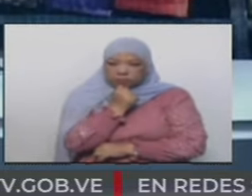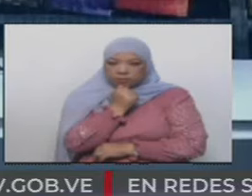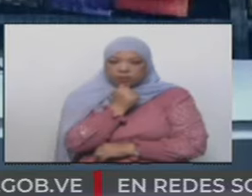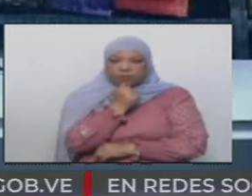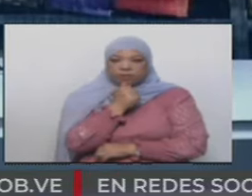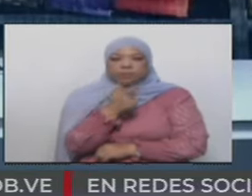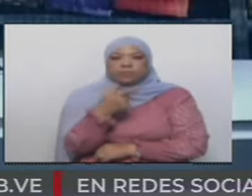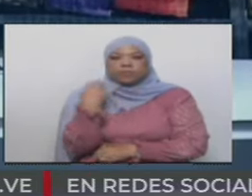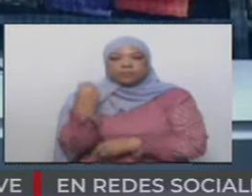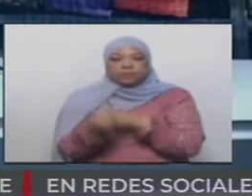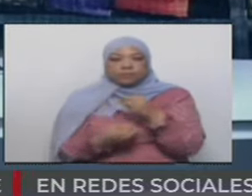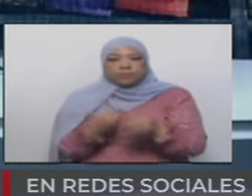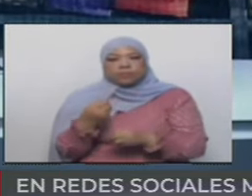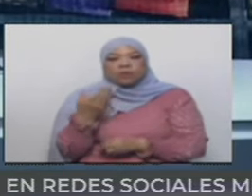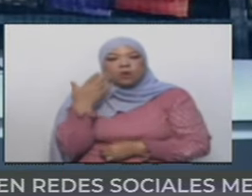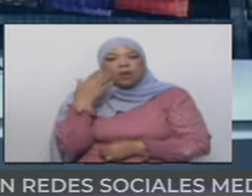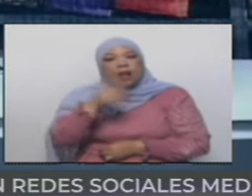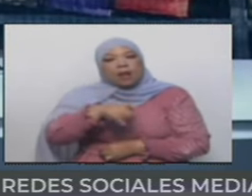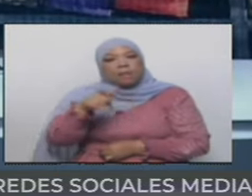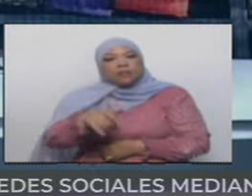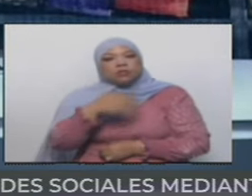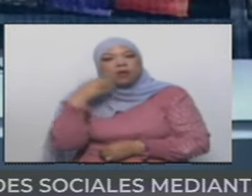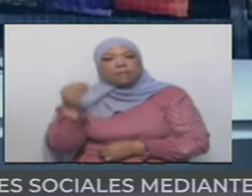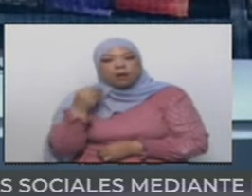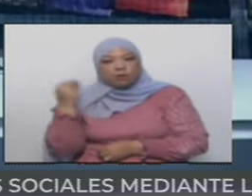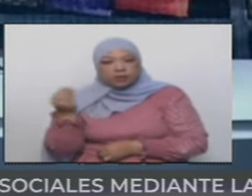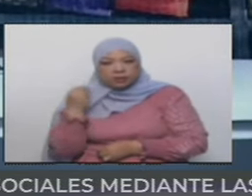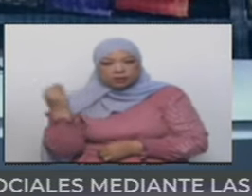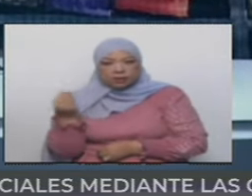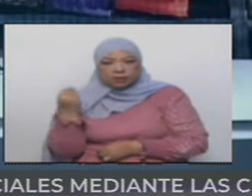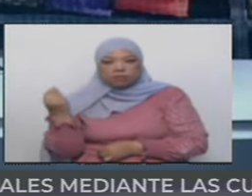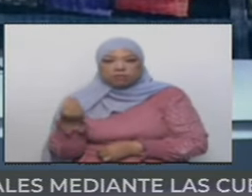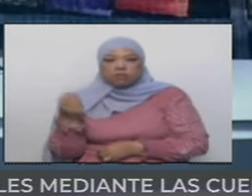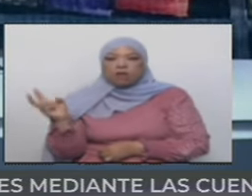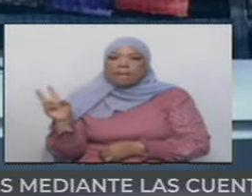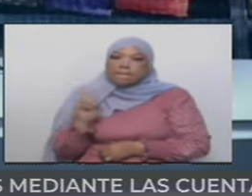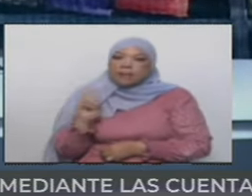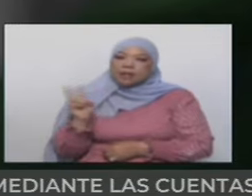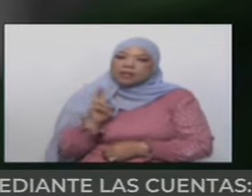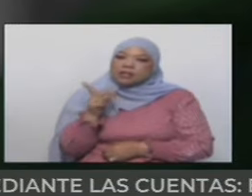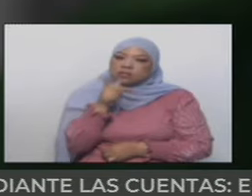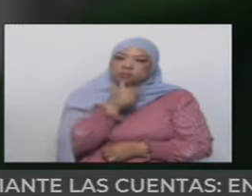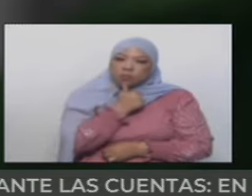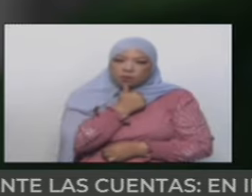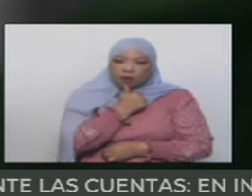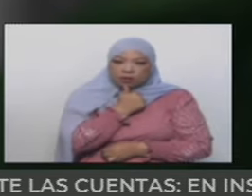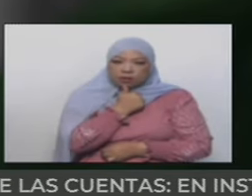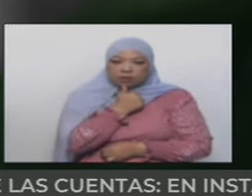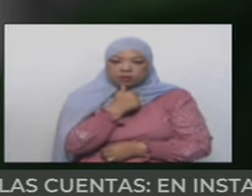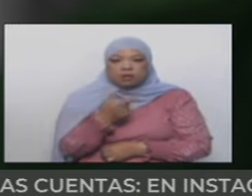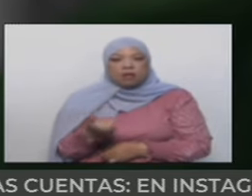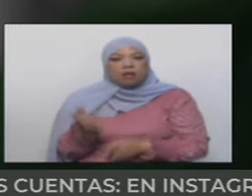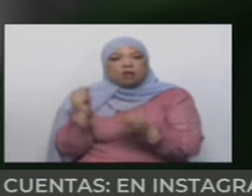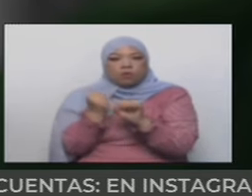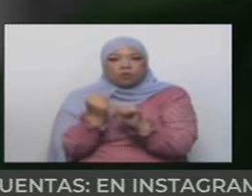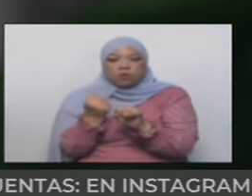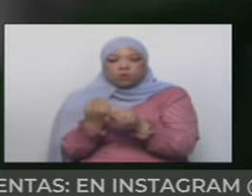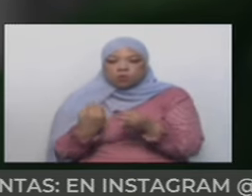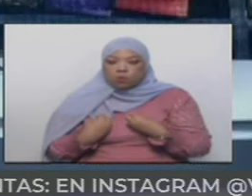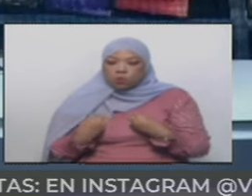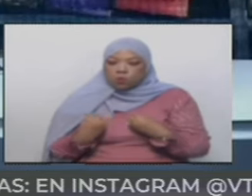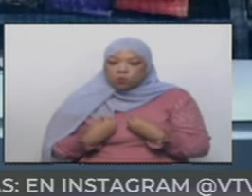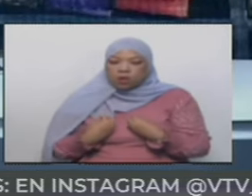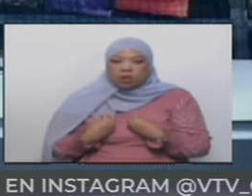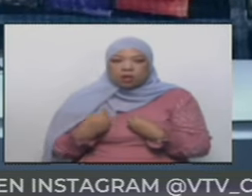Yo se lo digo sobre todo a la generación más joven. Como este país no hay, me perdona, no es chauvinismo, no